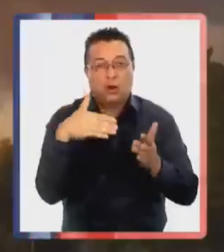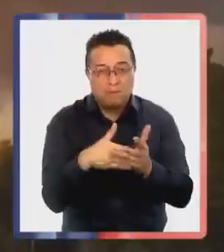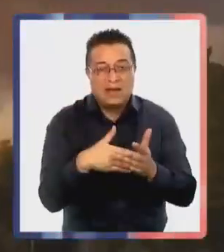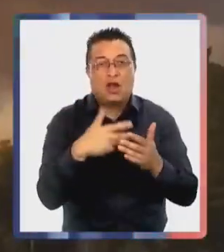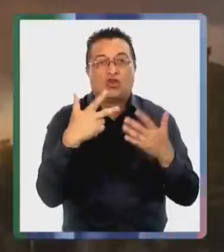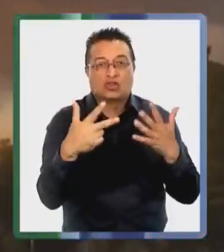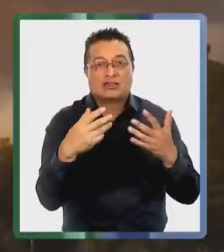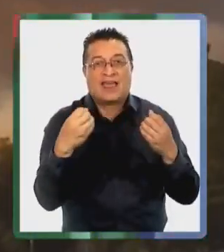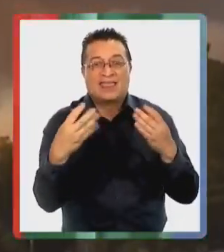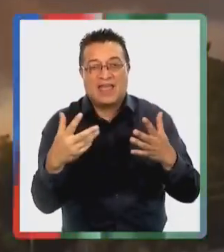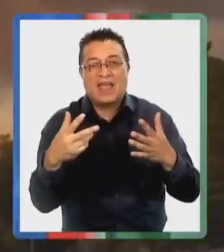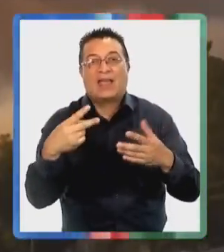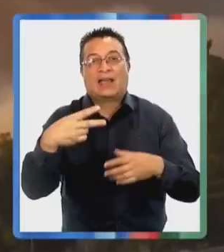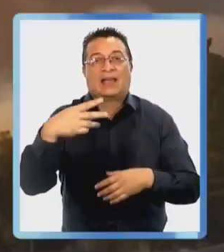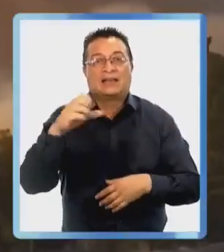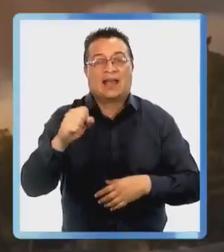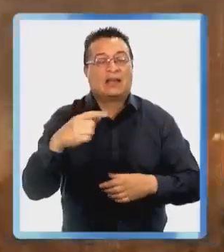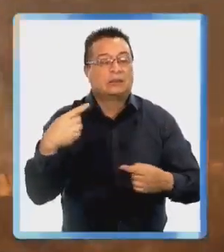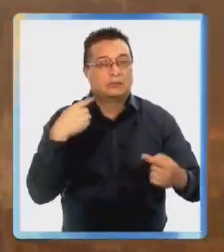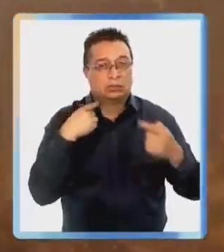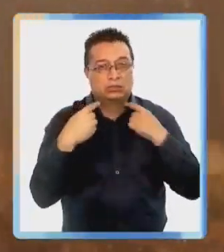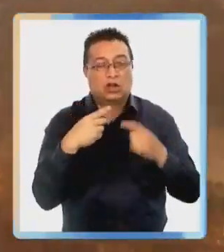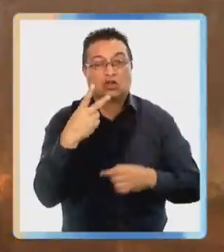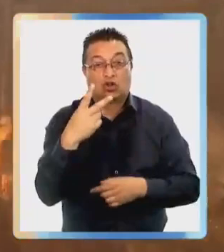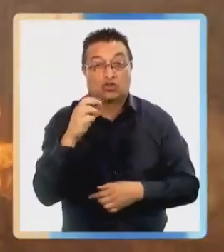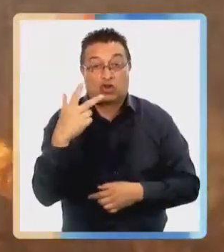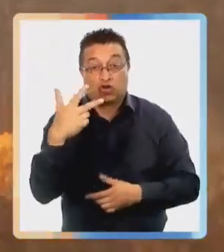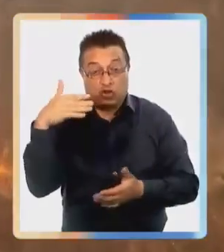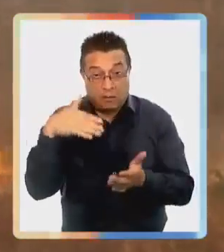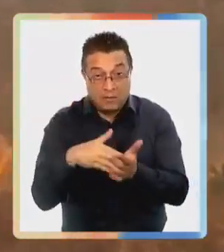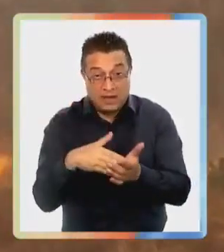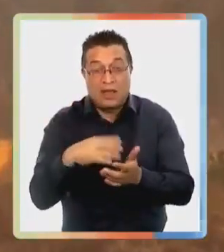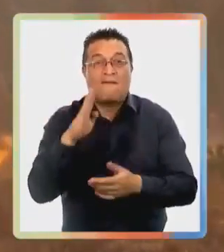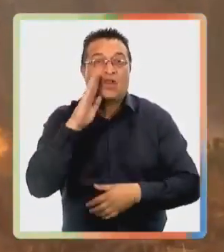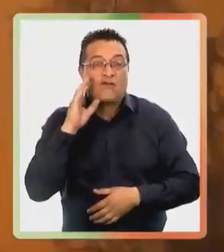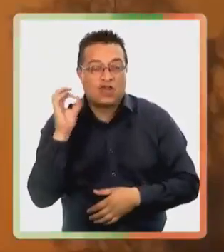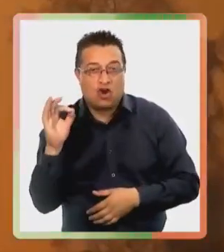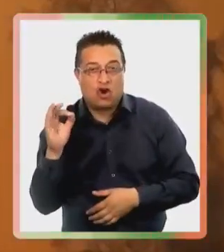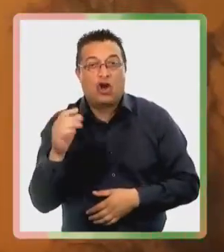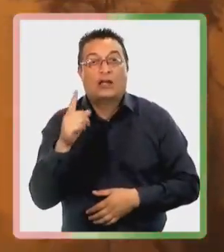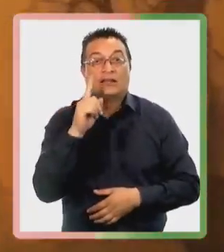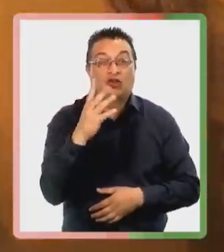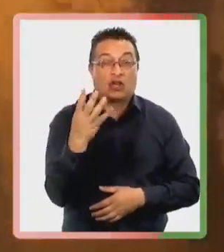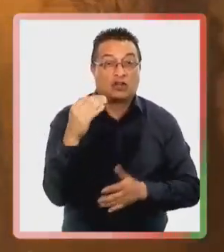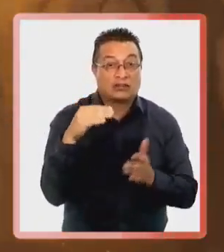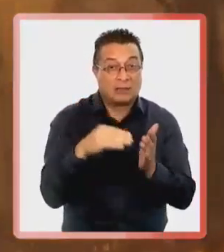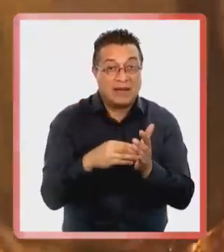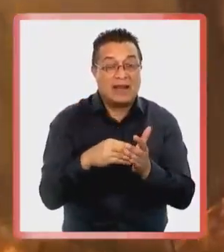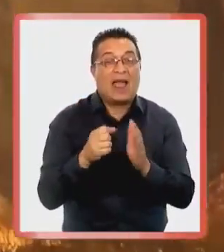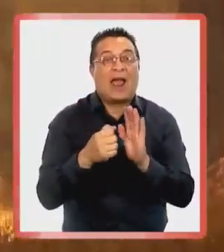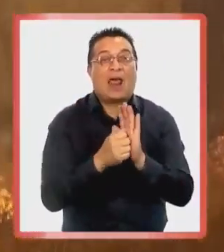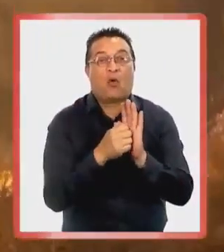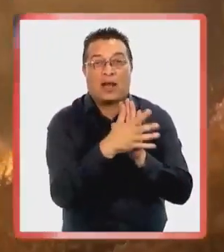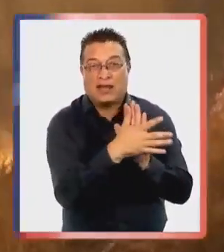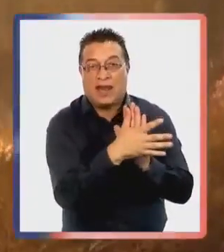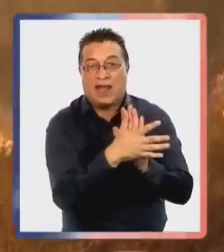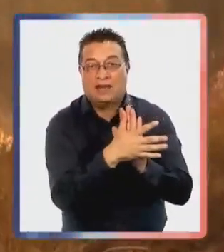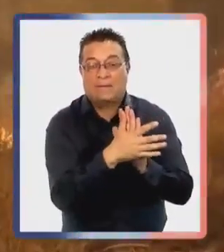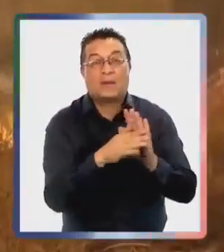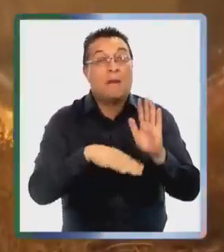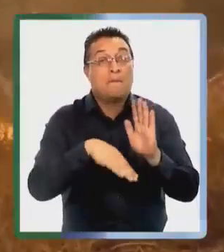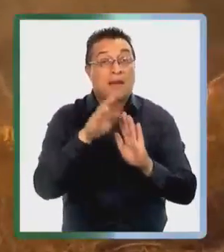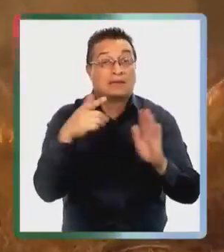458.810 hectáreas afectadas, 208.000 corresponden al Biobío y 114.000 a la Araucanía. Hay más